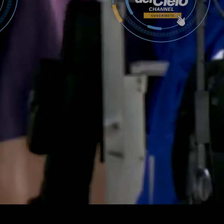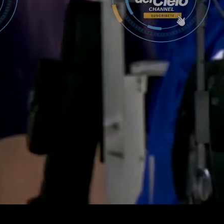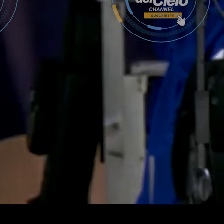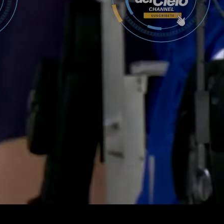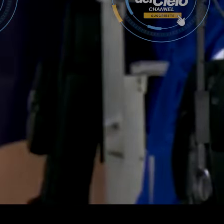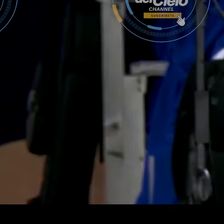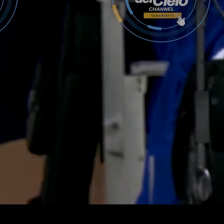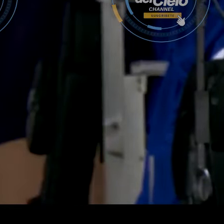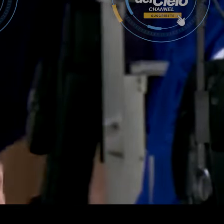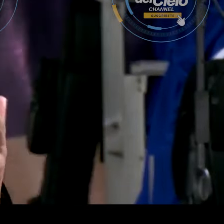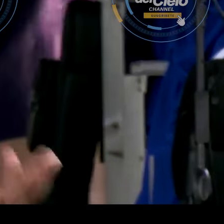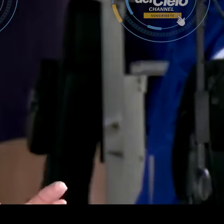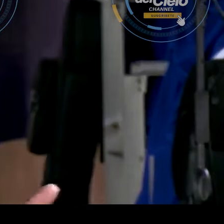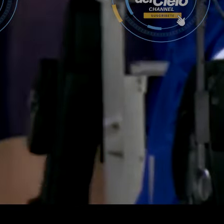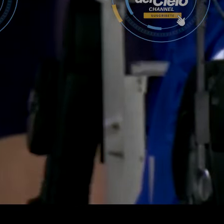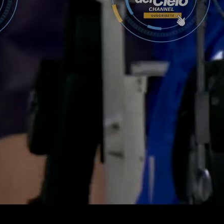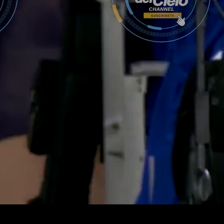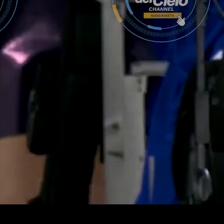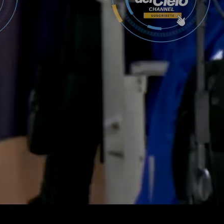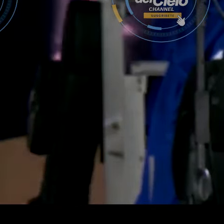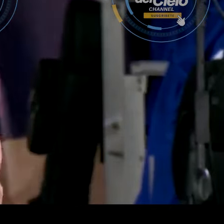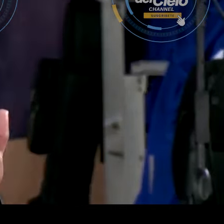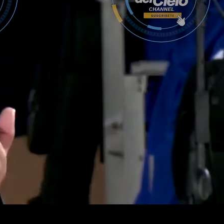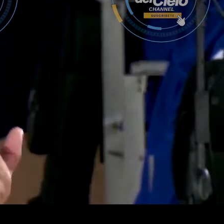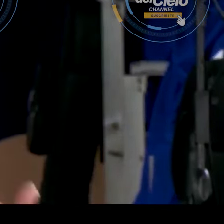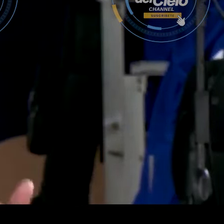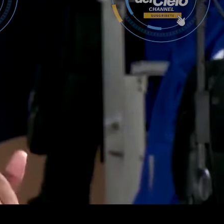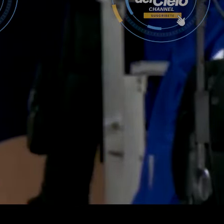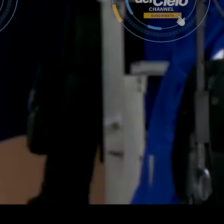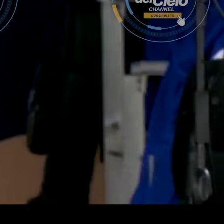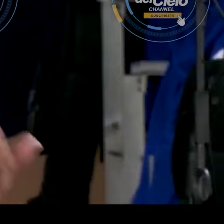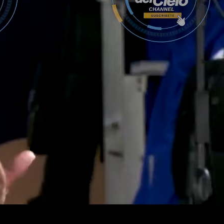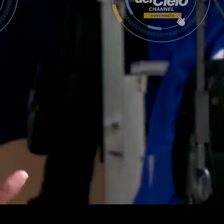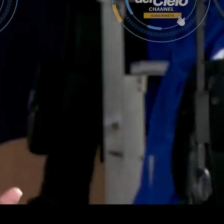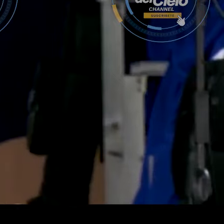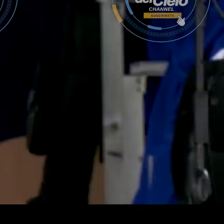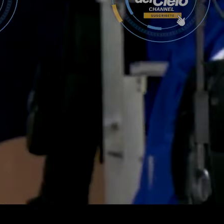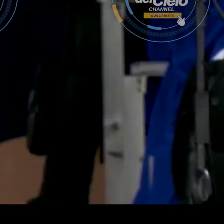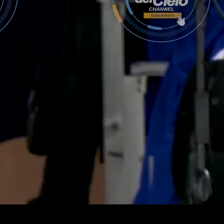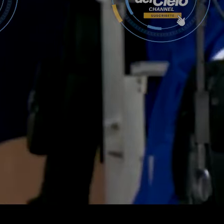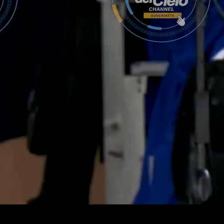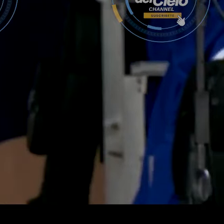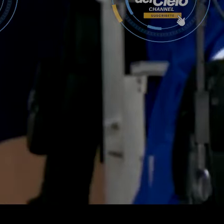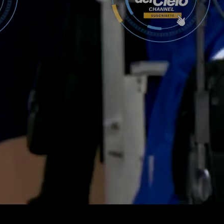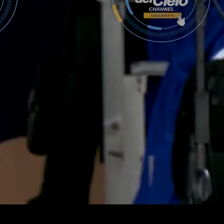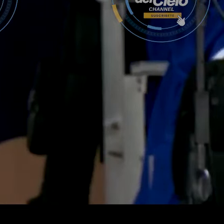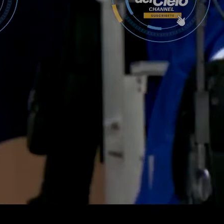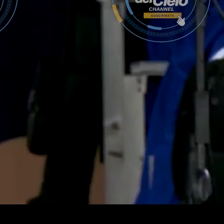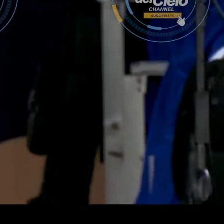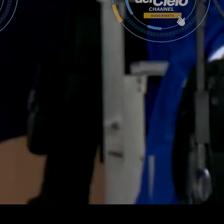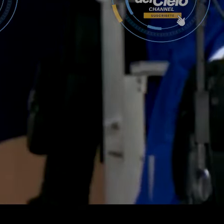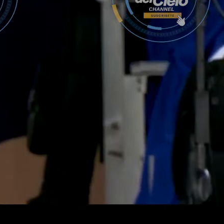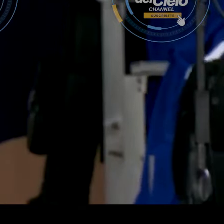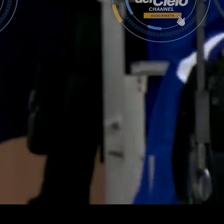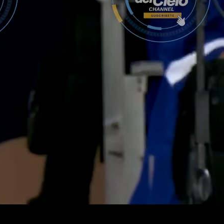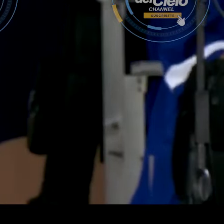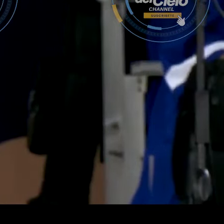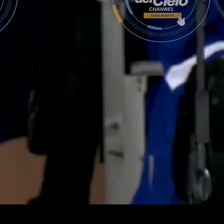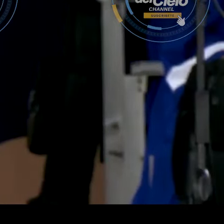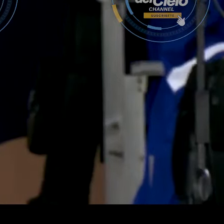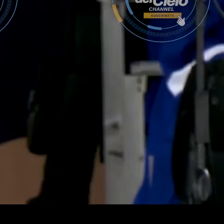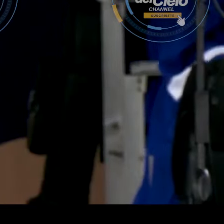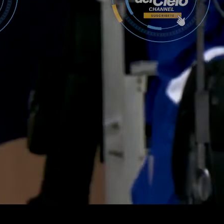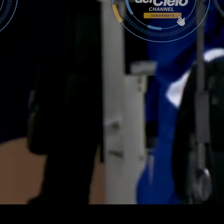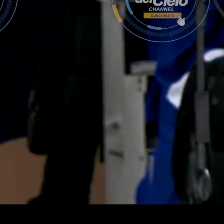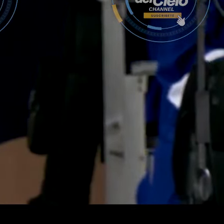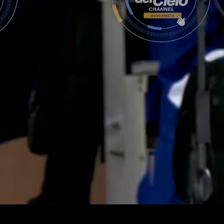del Señor, y la gloria del Señor los rodeó de resplandor y tuvieron gran temor.